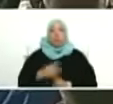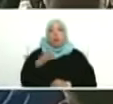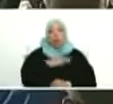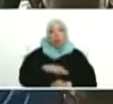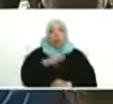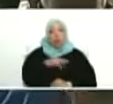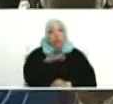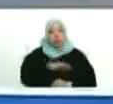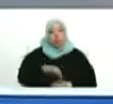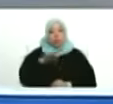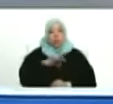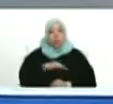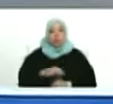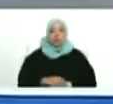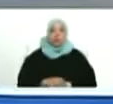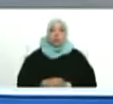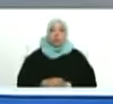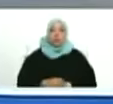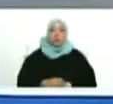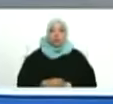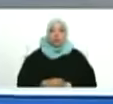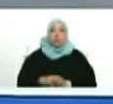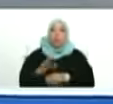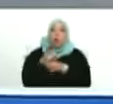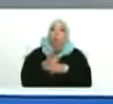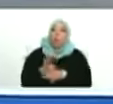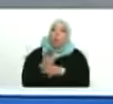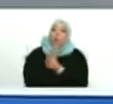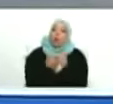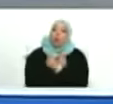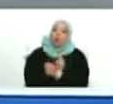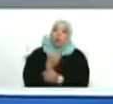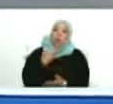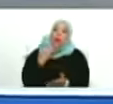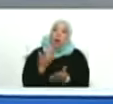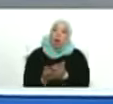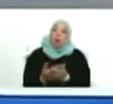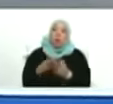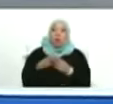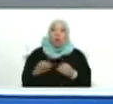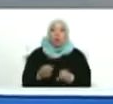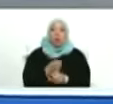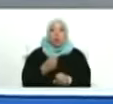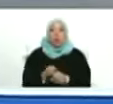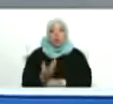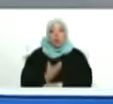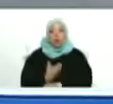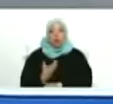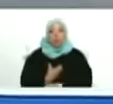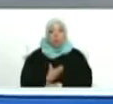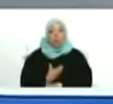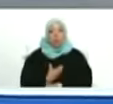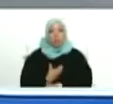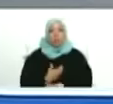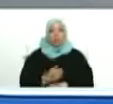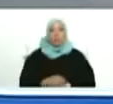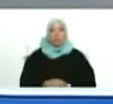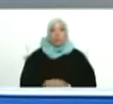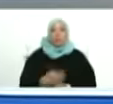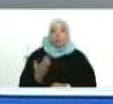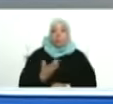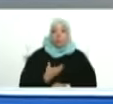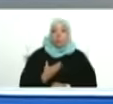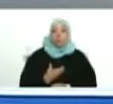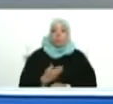Misiones Socialistas. Cuiden mucho todo. Agradezco a la alcaldesa Carmen Meléndez, la alcaldesa